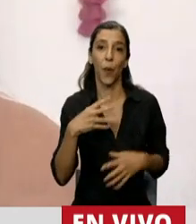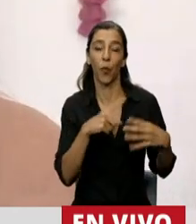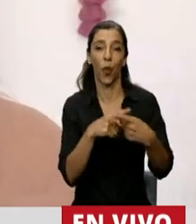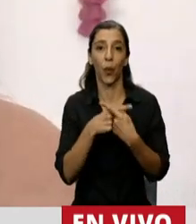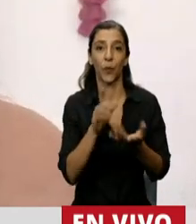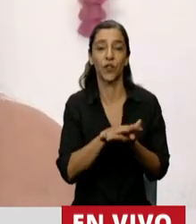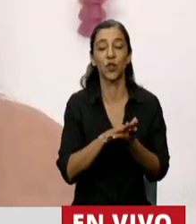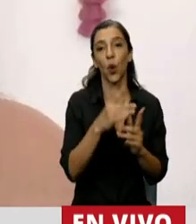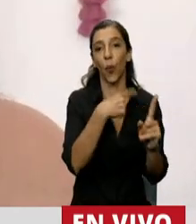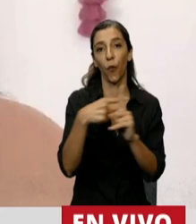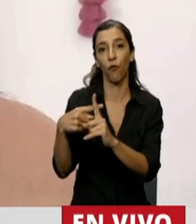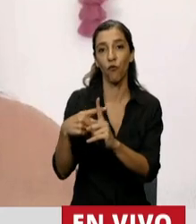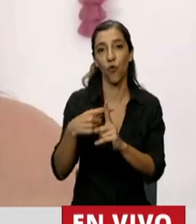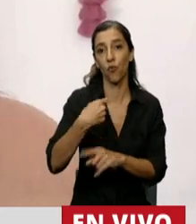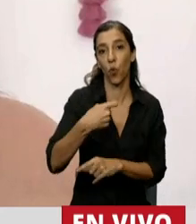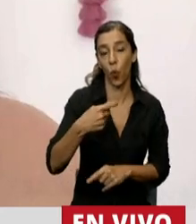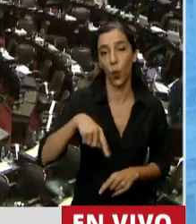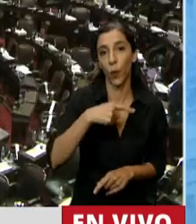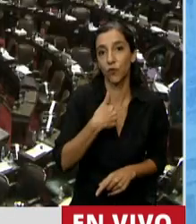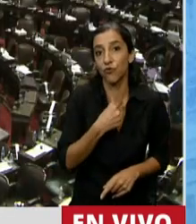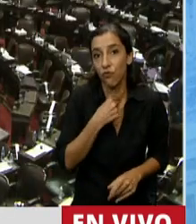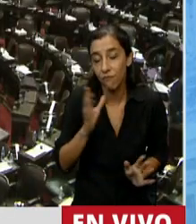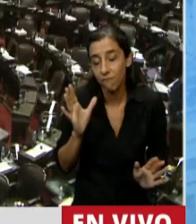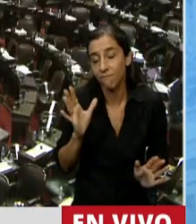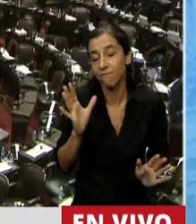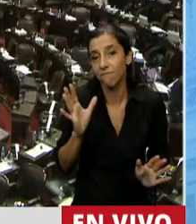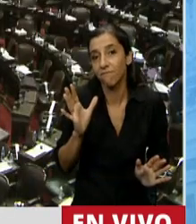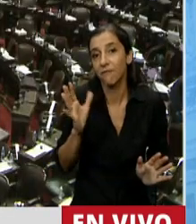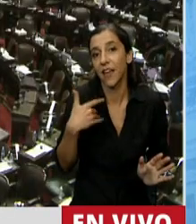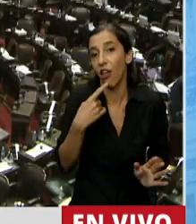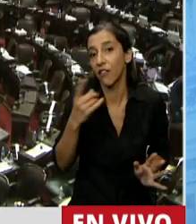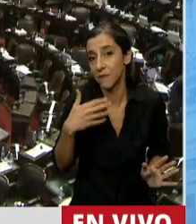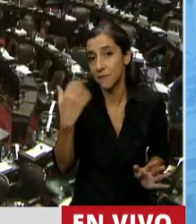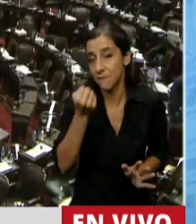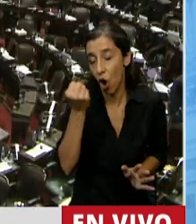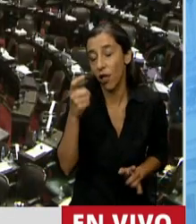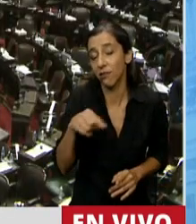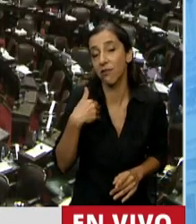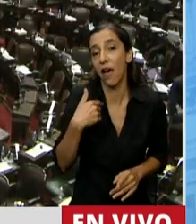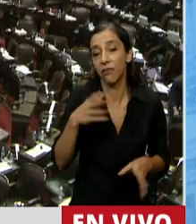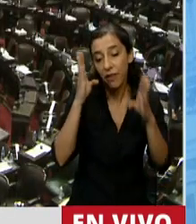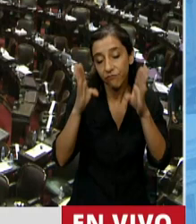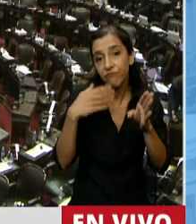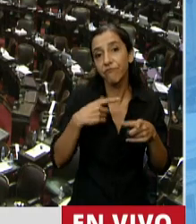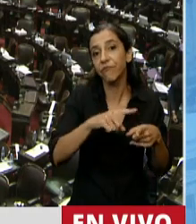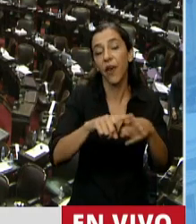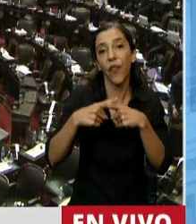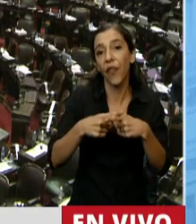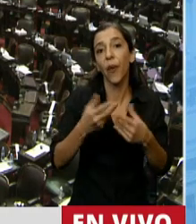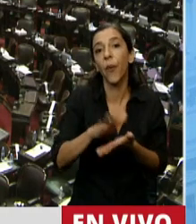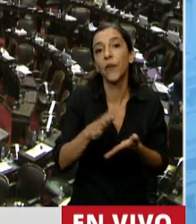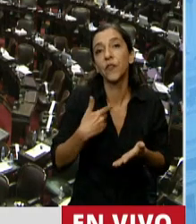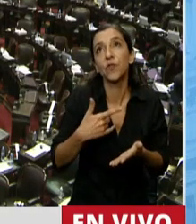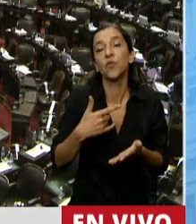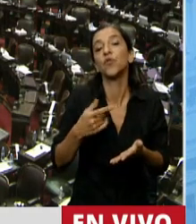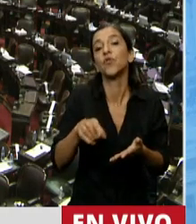movilidad previsional, para la que creo necesario enmarcar mínimamente la discusión, recordando la experiencia